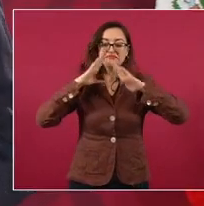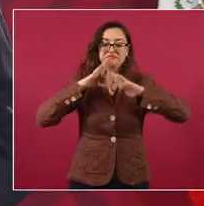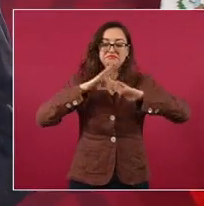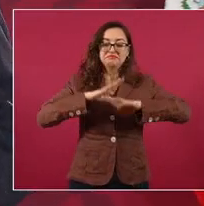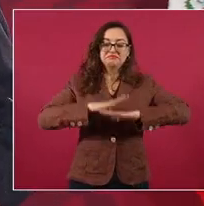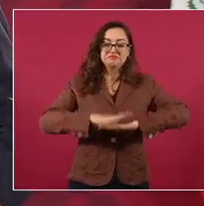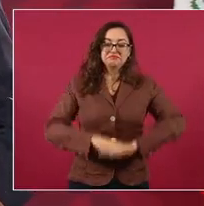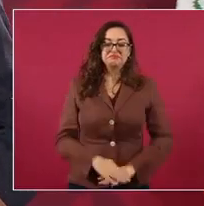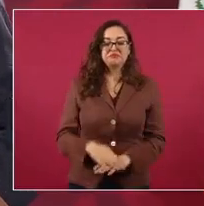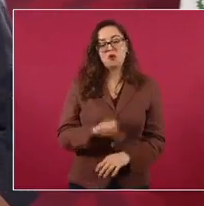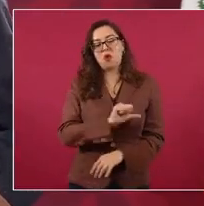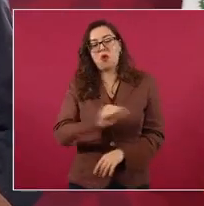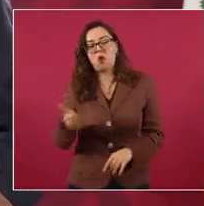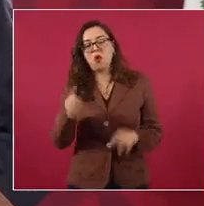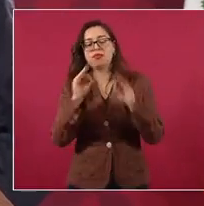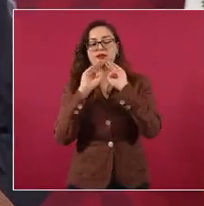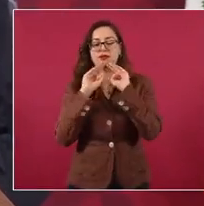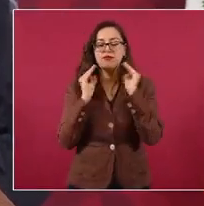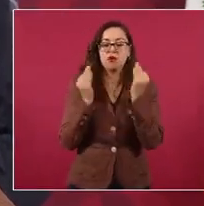es otra cosa.